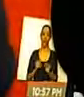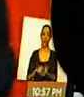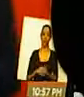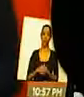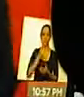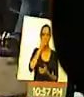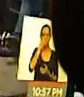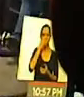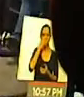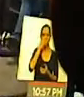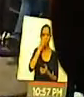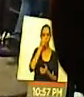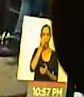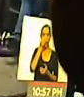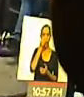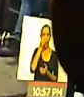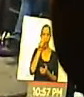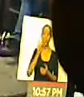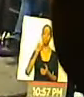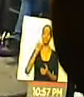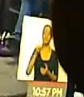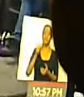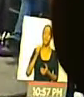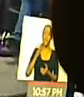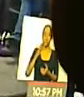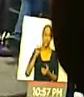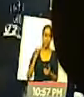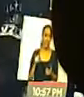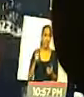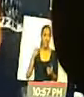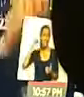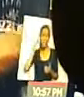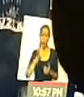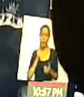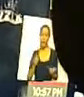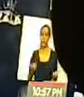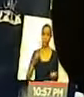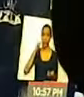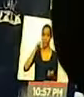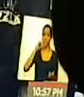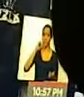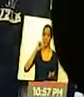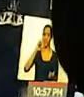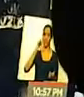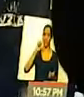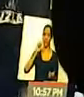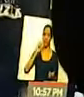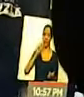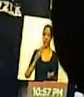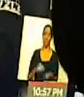¿Quién se acuerda de Gaby Arellano? ¿Quién se acuerda de Milka Fernández? De Pizarro.